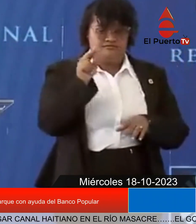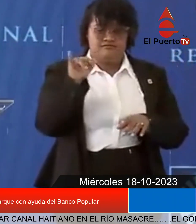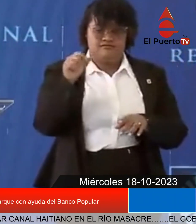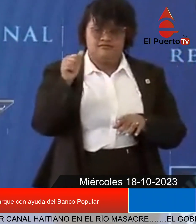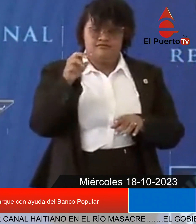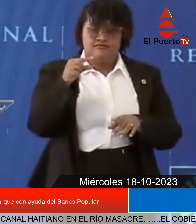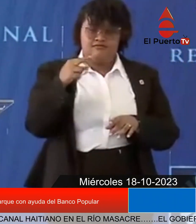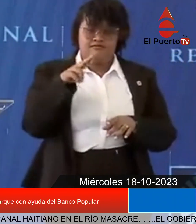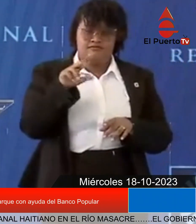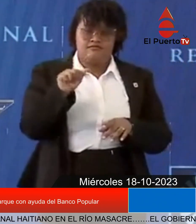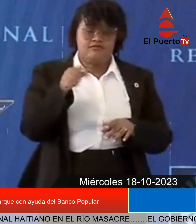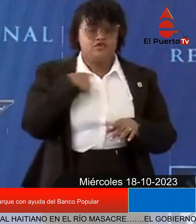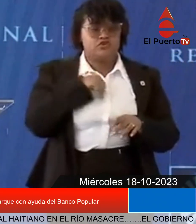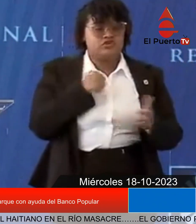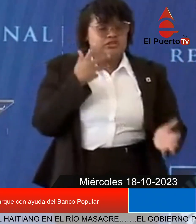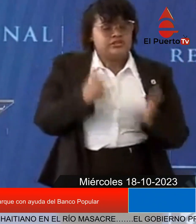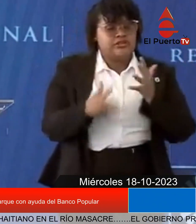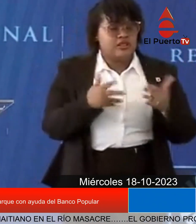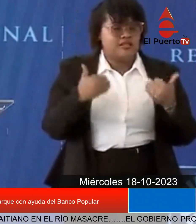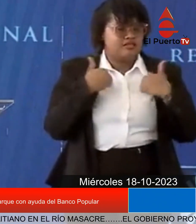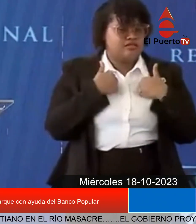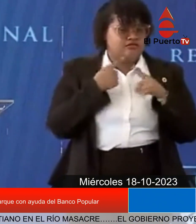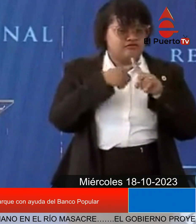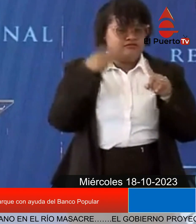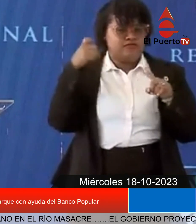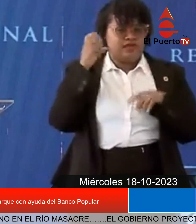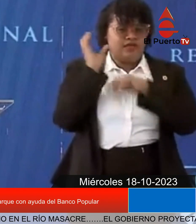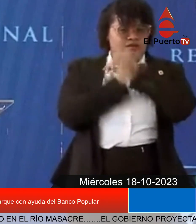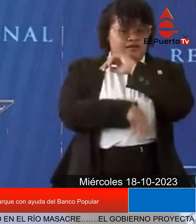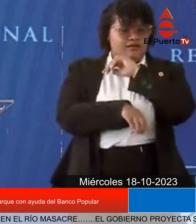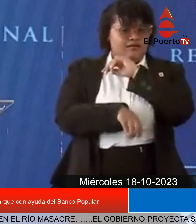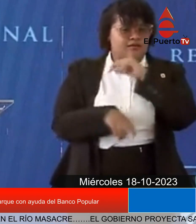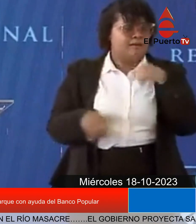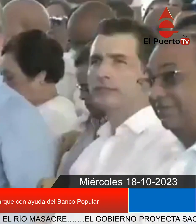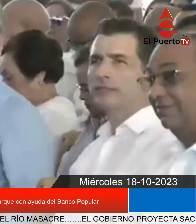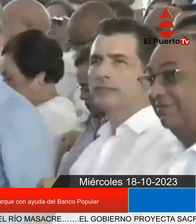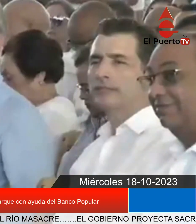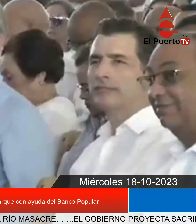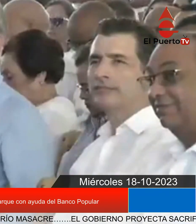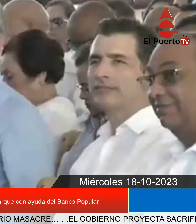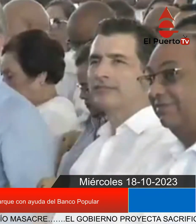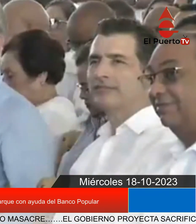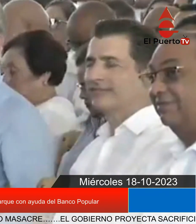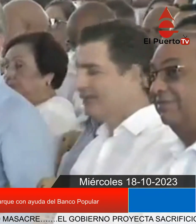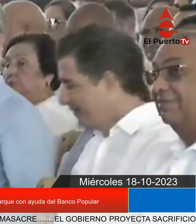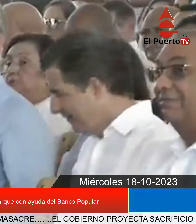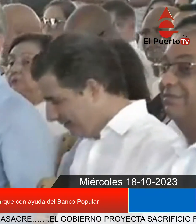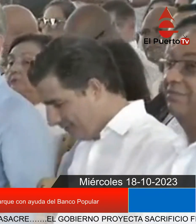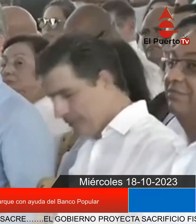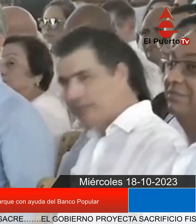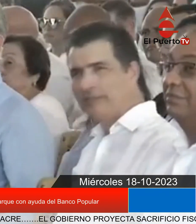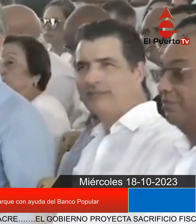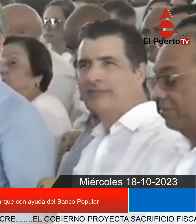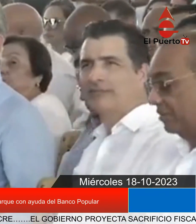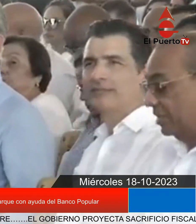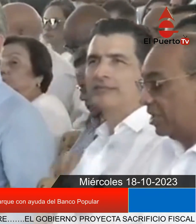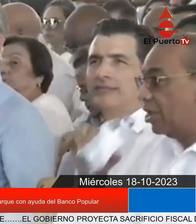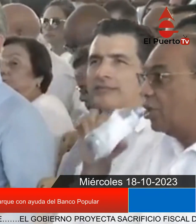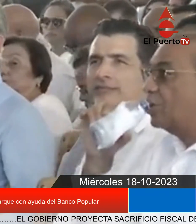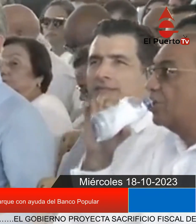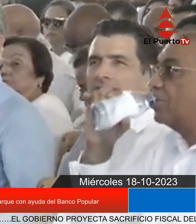que nosotros, quizás porque tenemos un origen campesino, mis abuelas hacían mucho énfasis en que debíamos ser agradecidos.